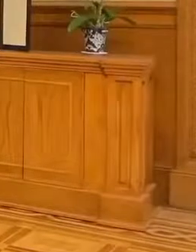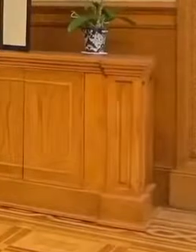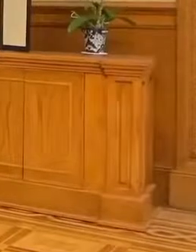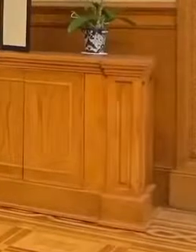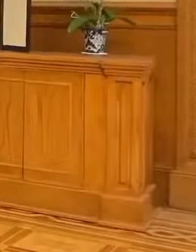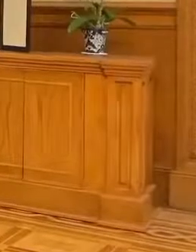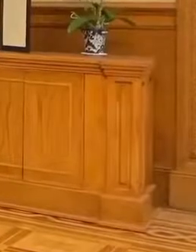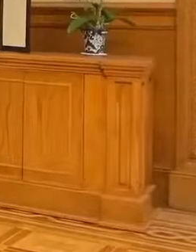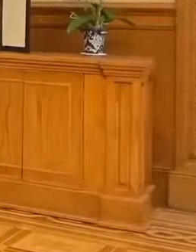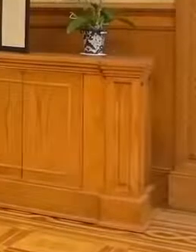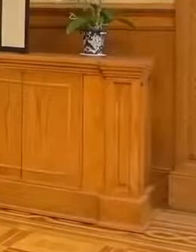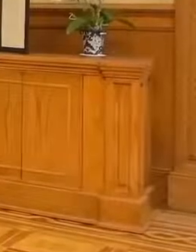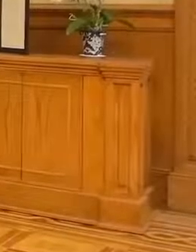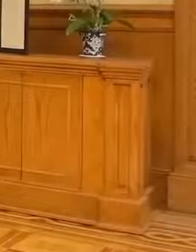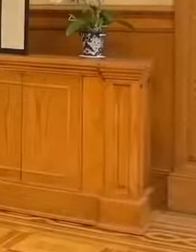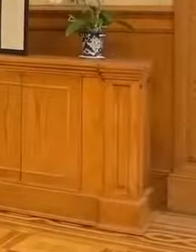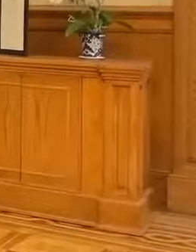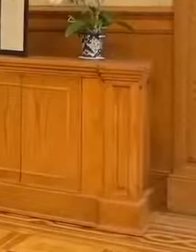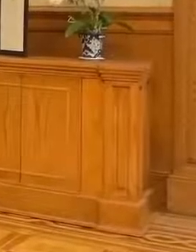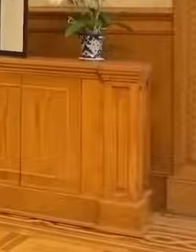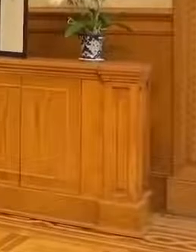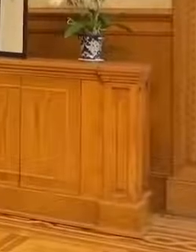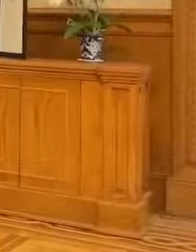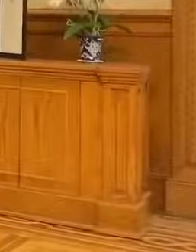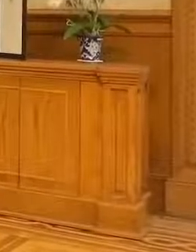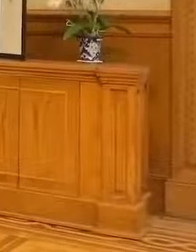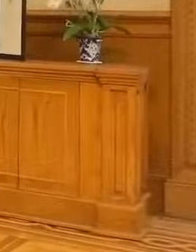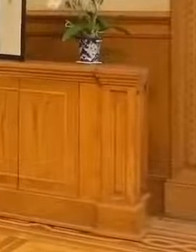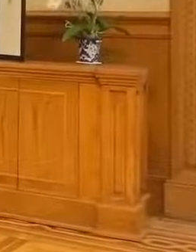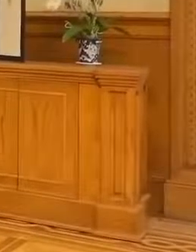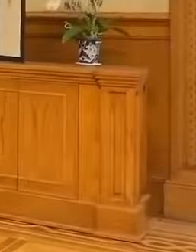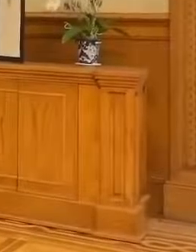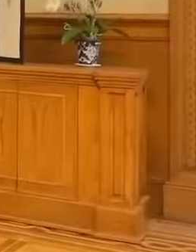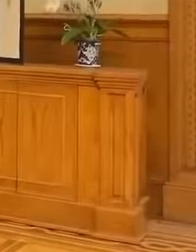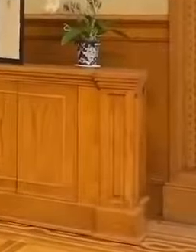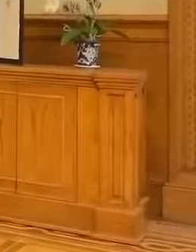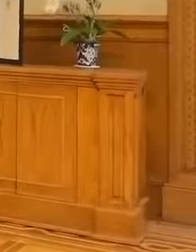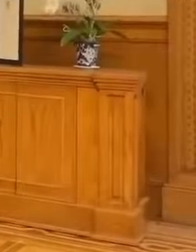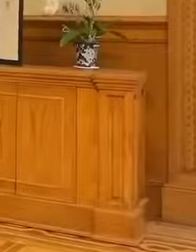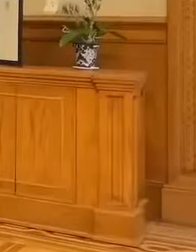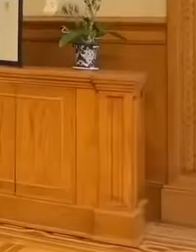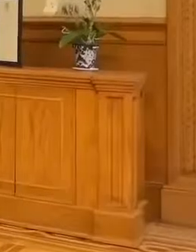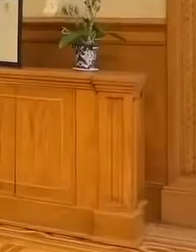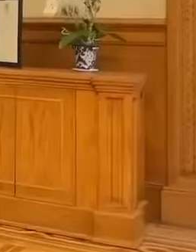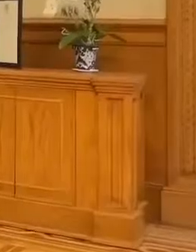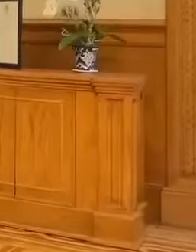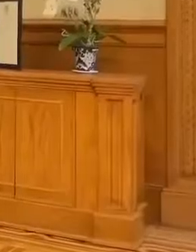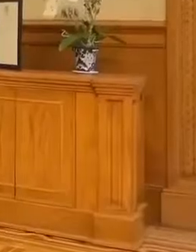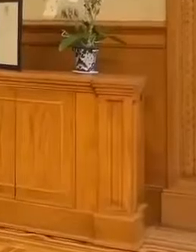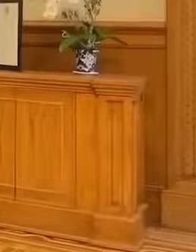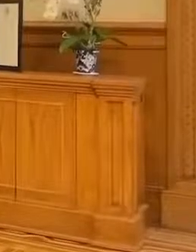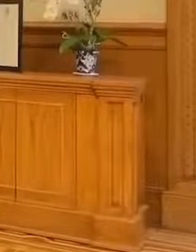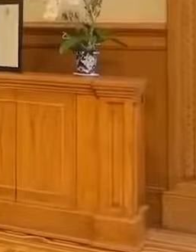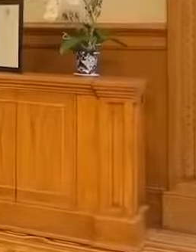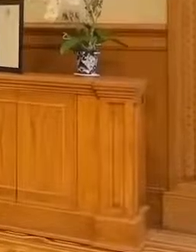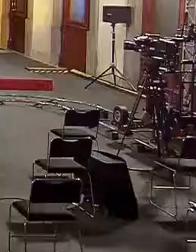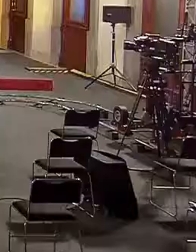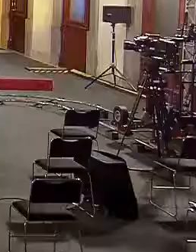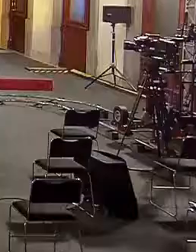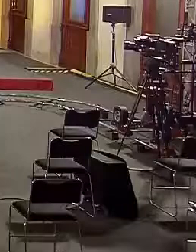ustedes, gracias al Creador y gracias a la naturaleza, a la ciencia. Vamos a salir